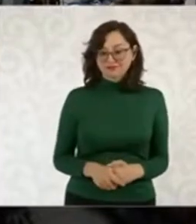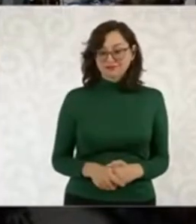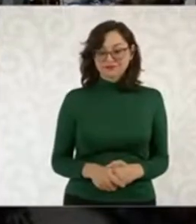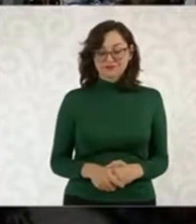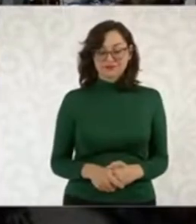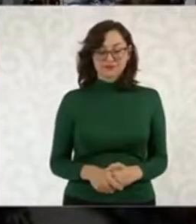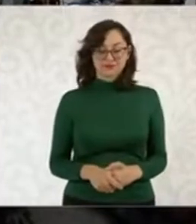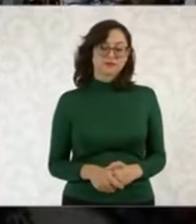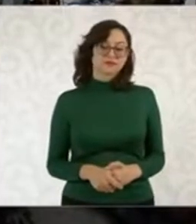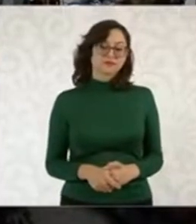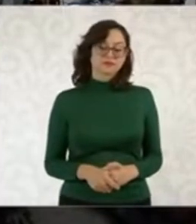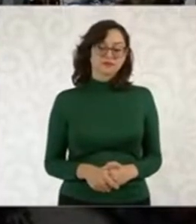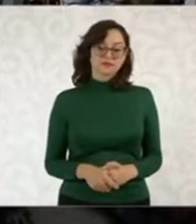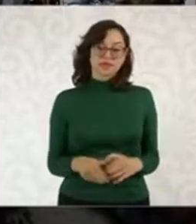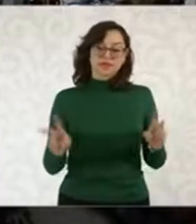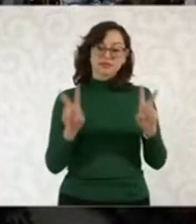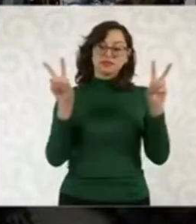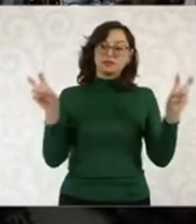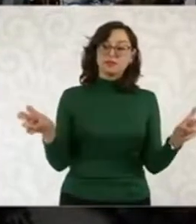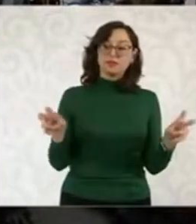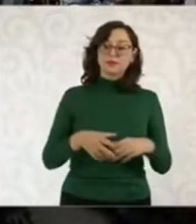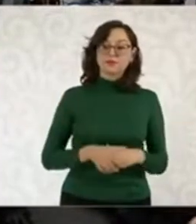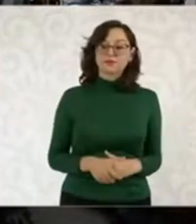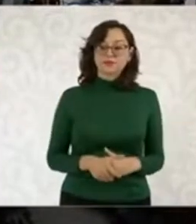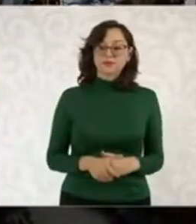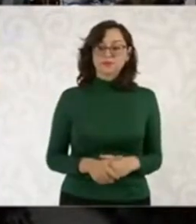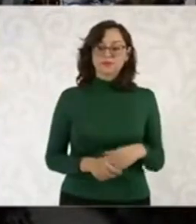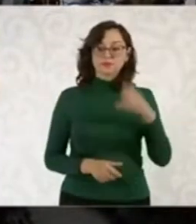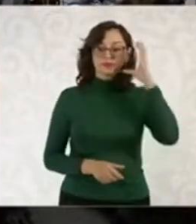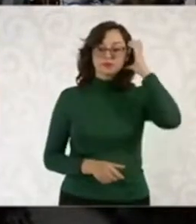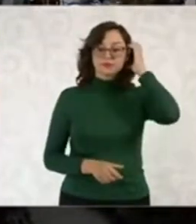Bueno, sobre el tema, vamos a ver aquí,